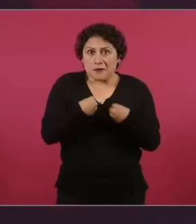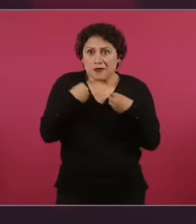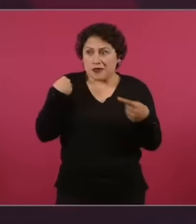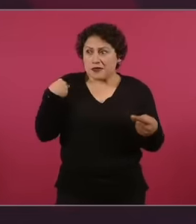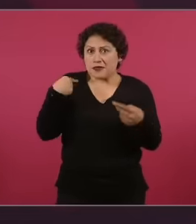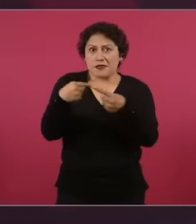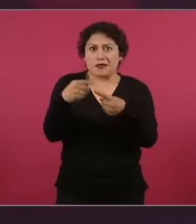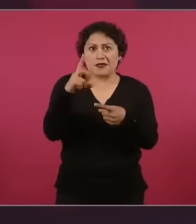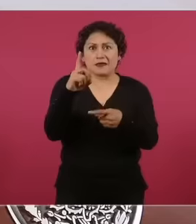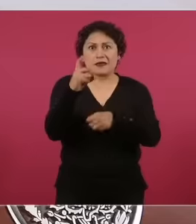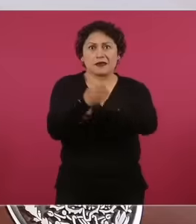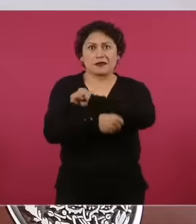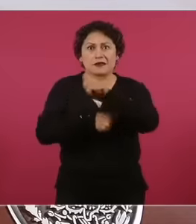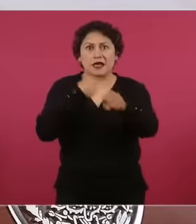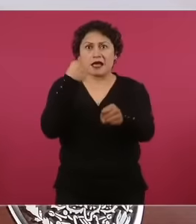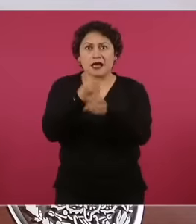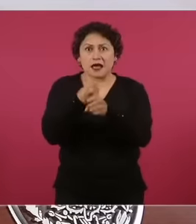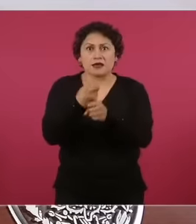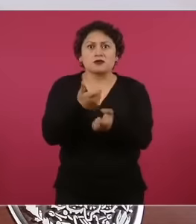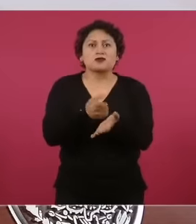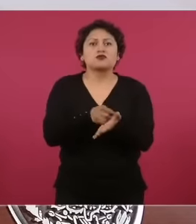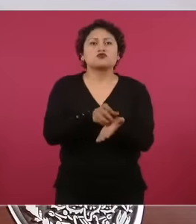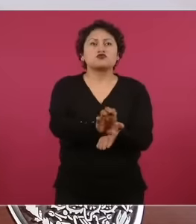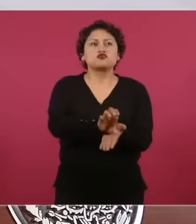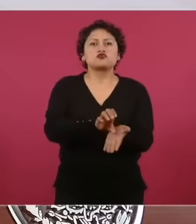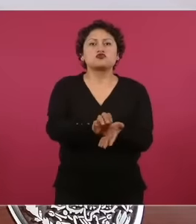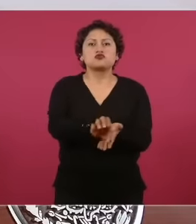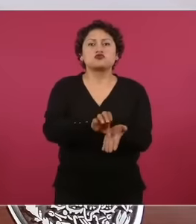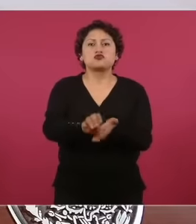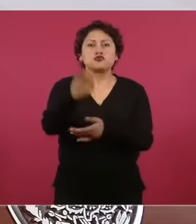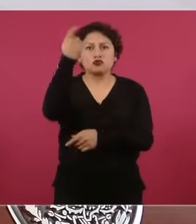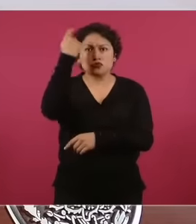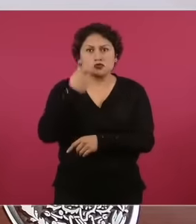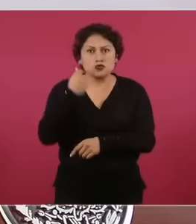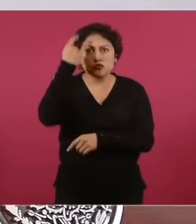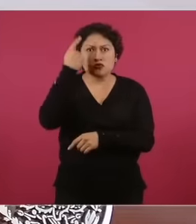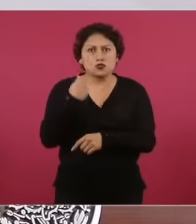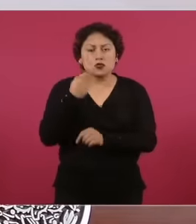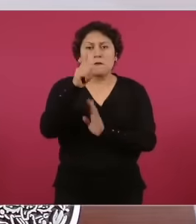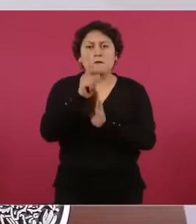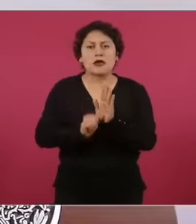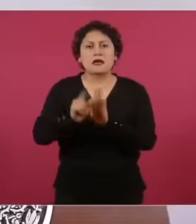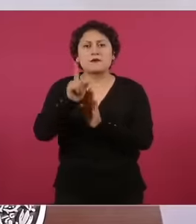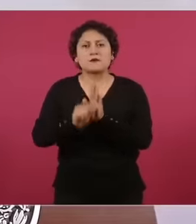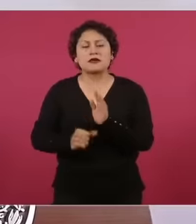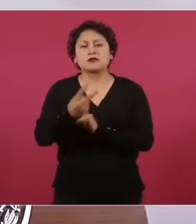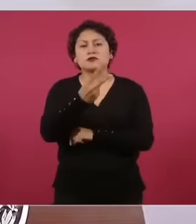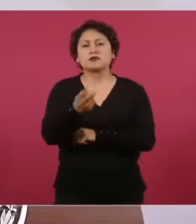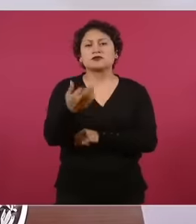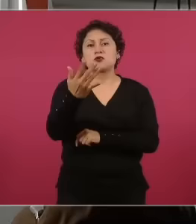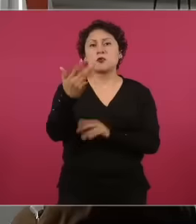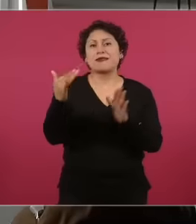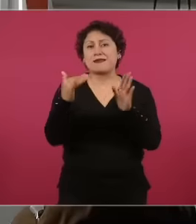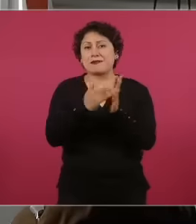recibiendo una pensión de 250,000 pesos mensuales. Más, como es famoso,